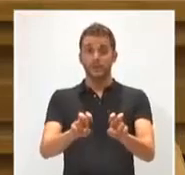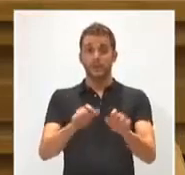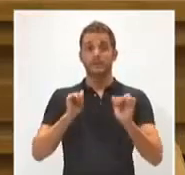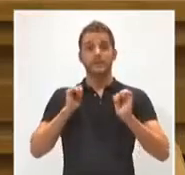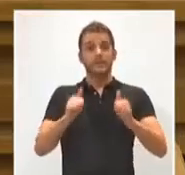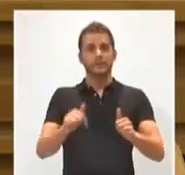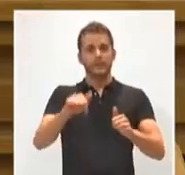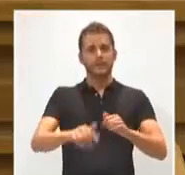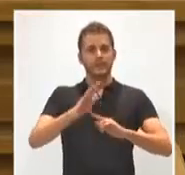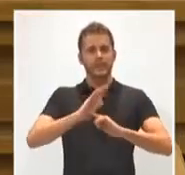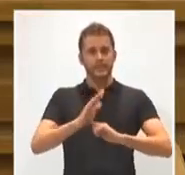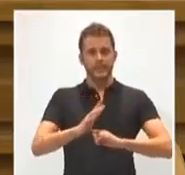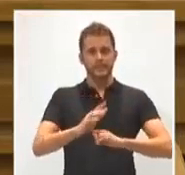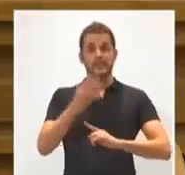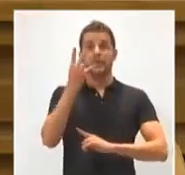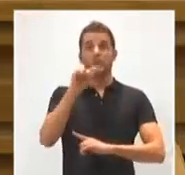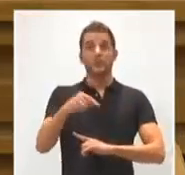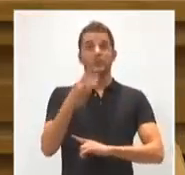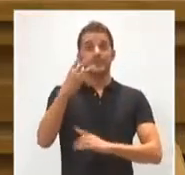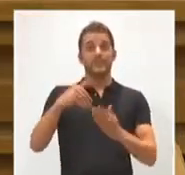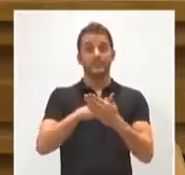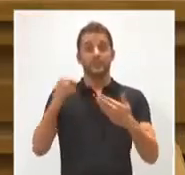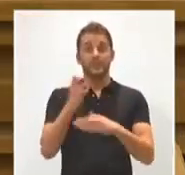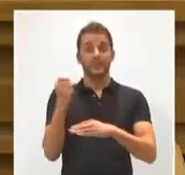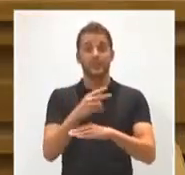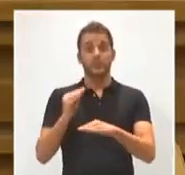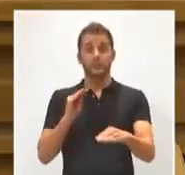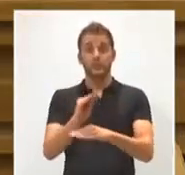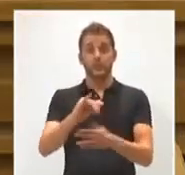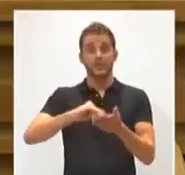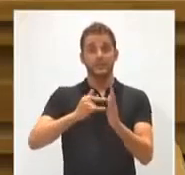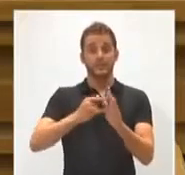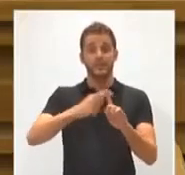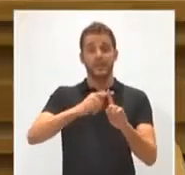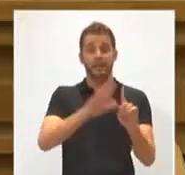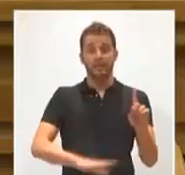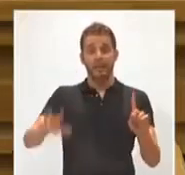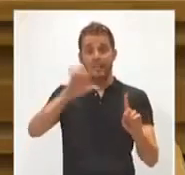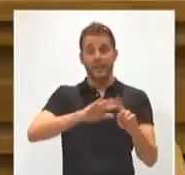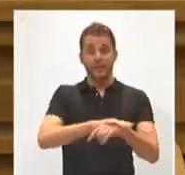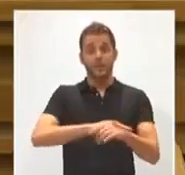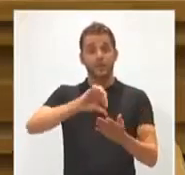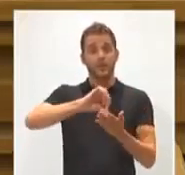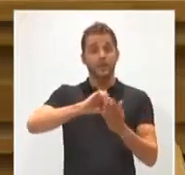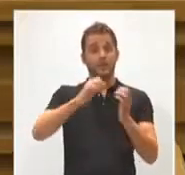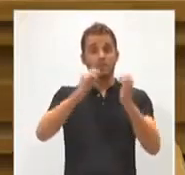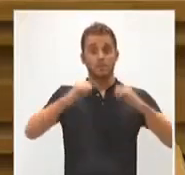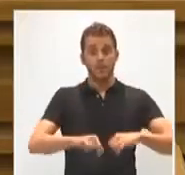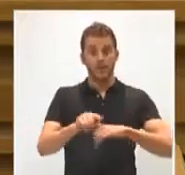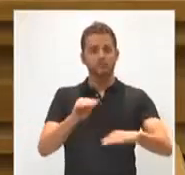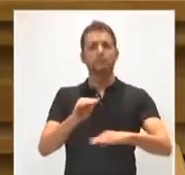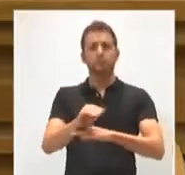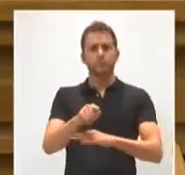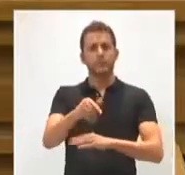le vamos a aplicar 4,3 millones dentro de los planes acordados a nivel nacional con el estado es importante algo que